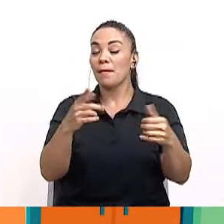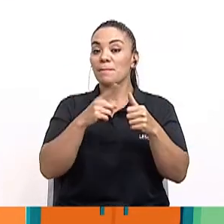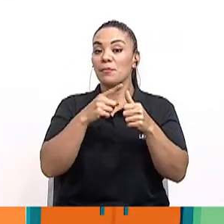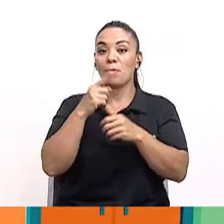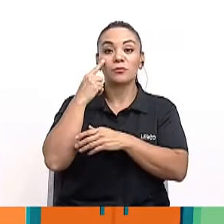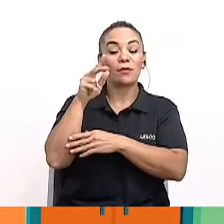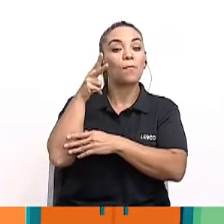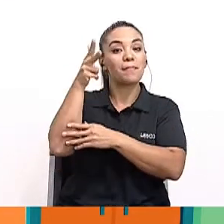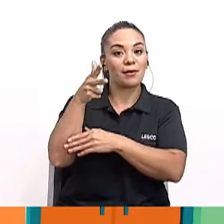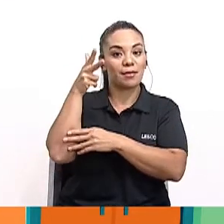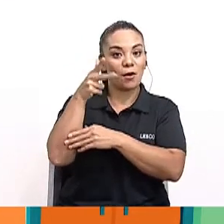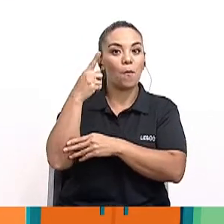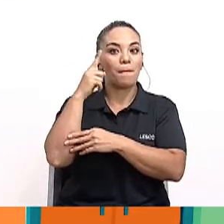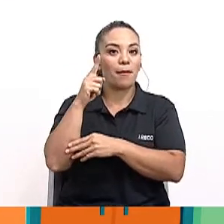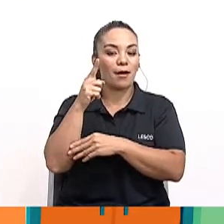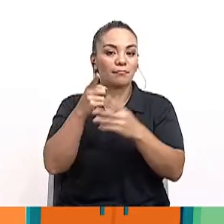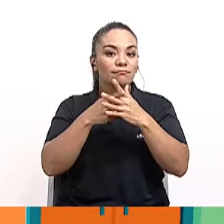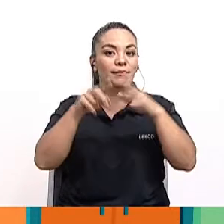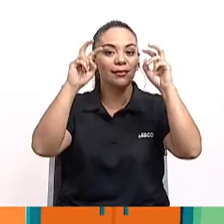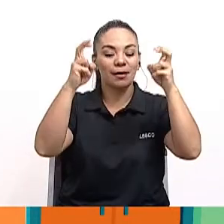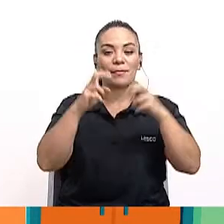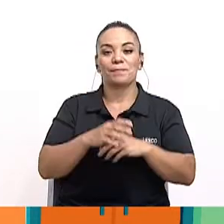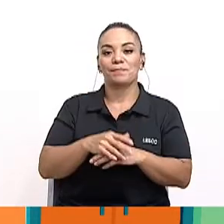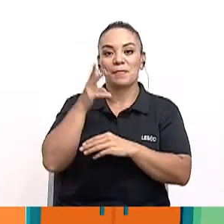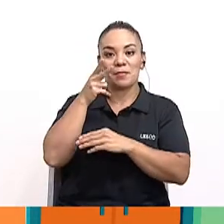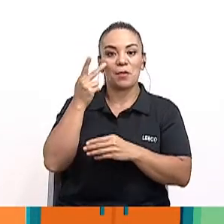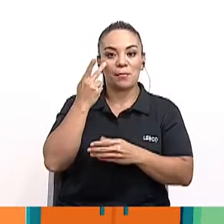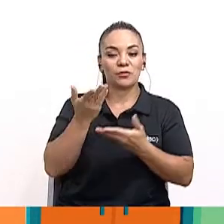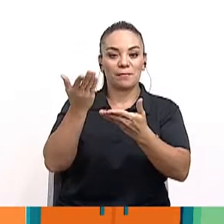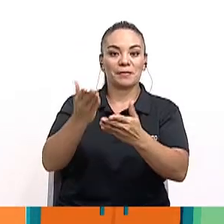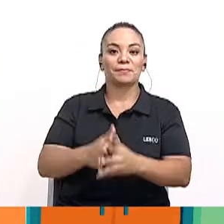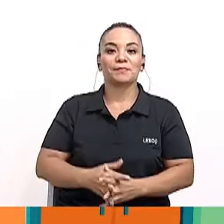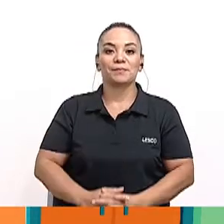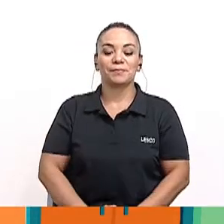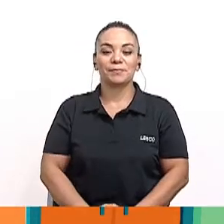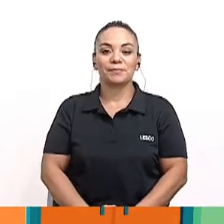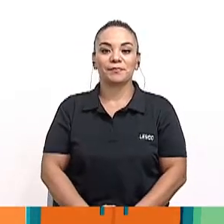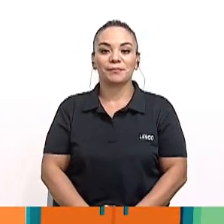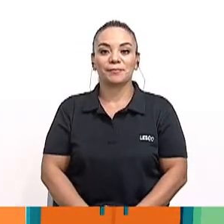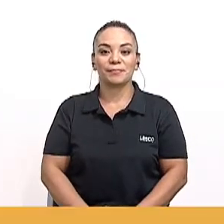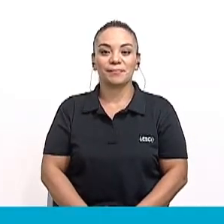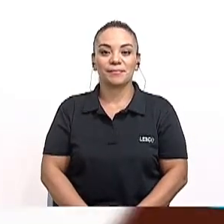que nos va a introducir al tema. La cápsula es esta de acá.